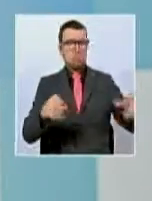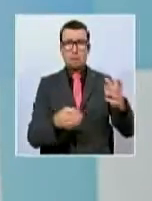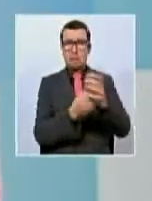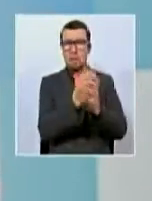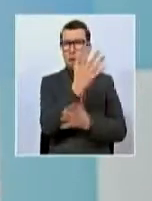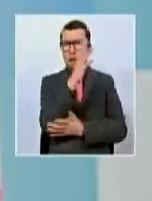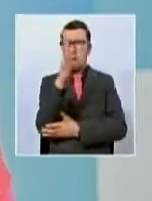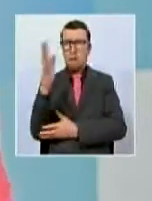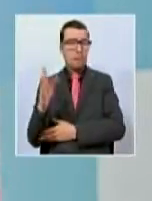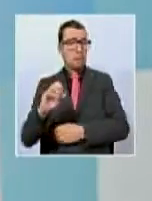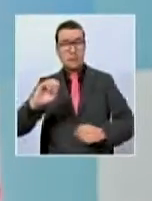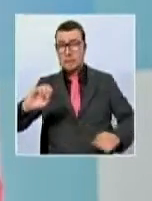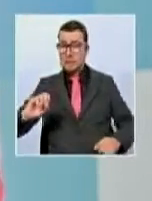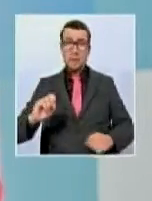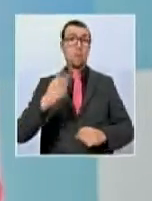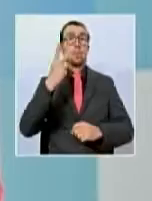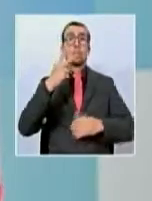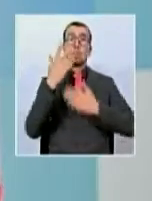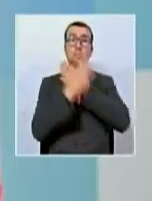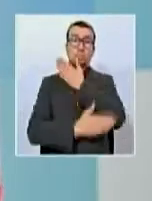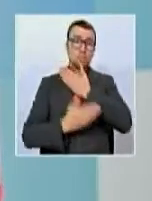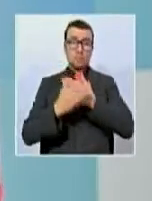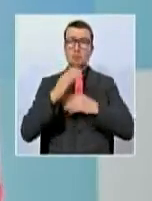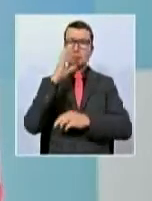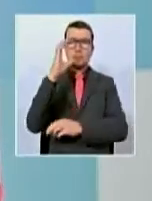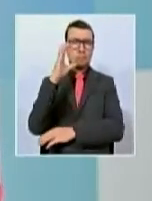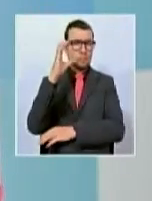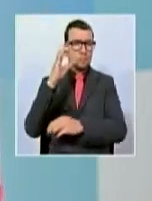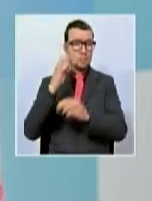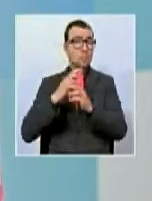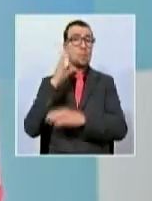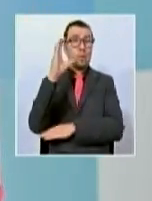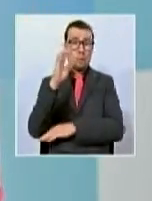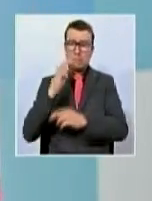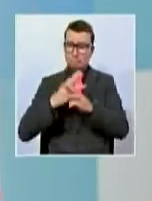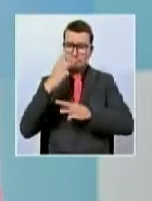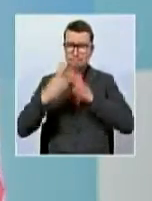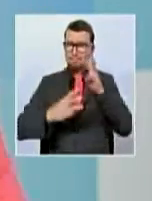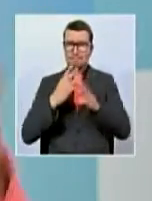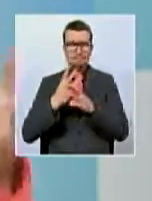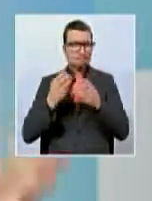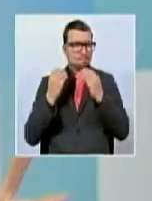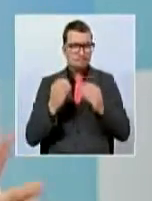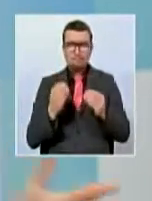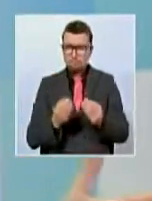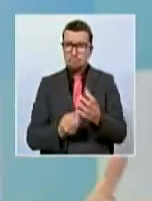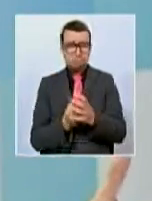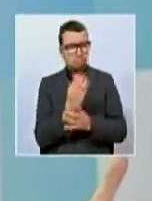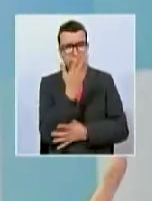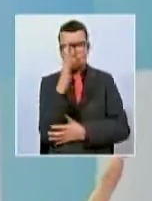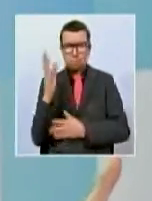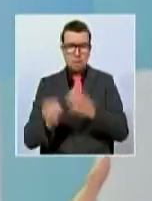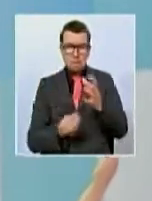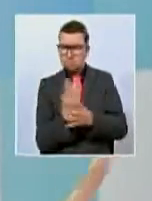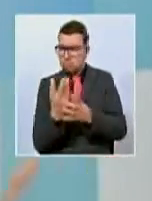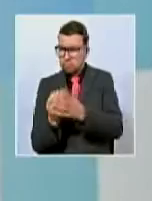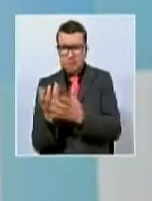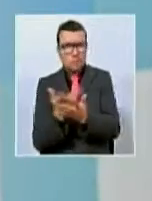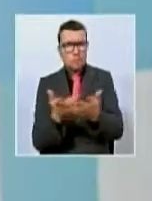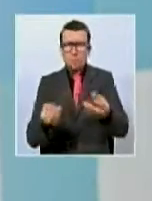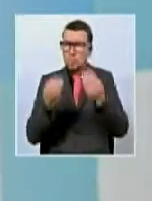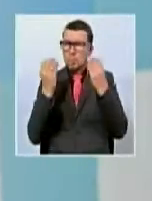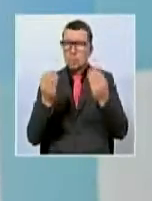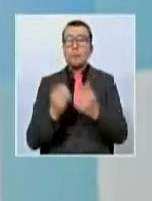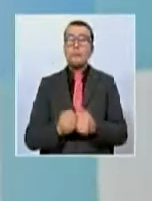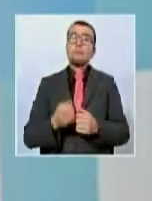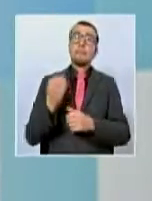el segundo país con biodiversidad, ha generado una gran polémica el de los últimos